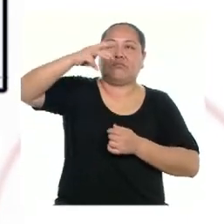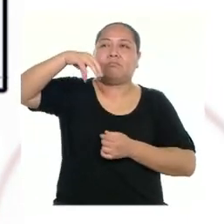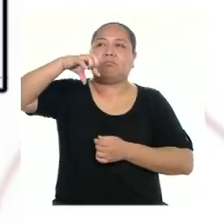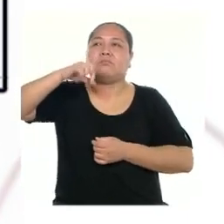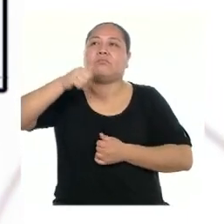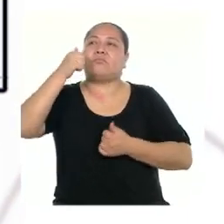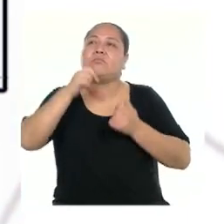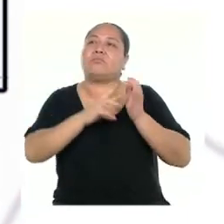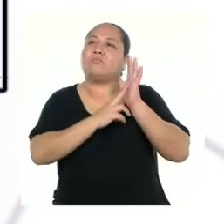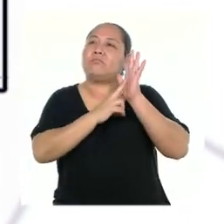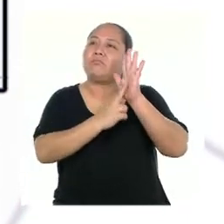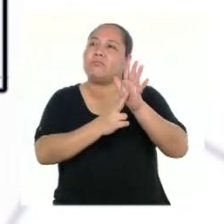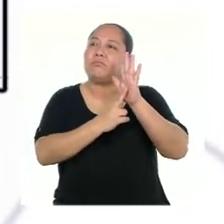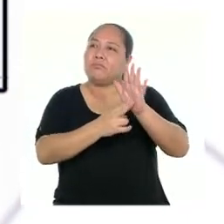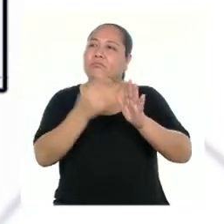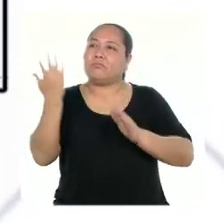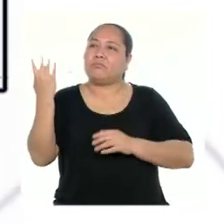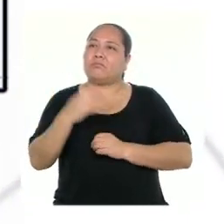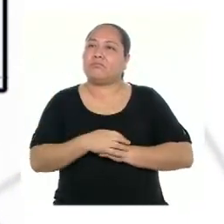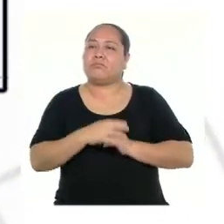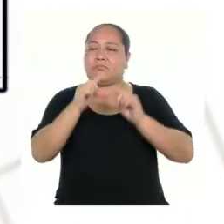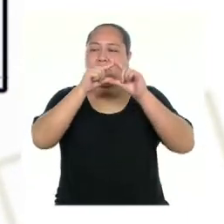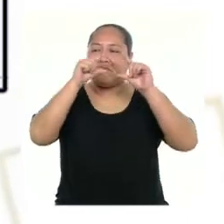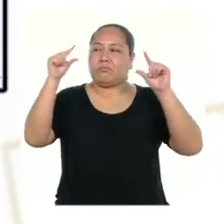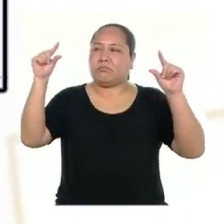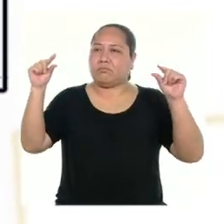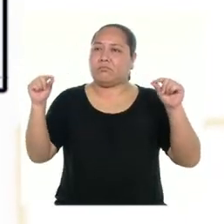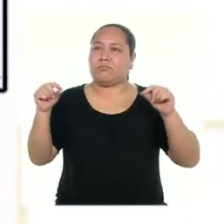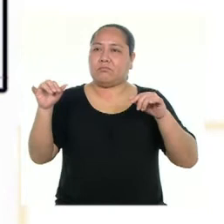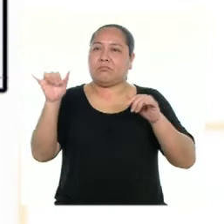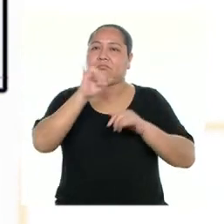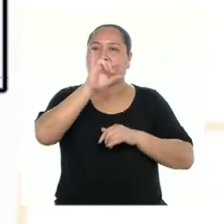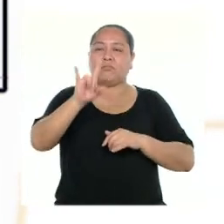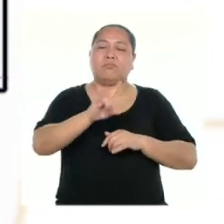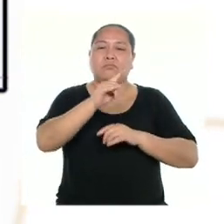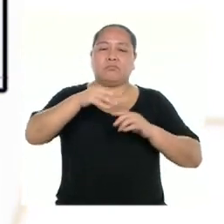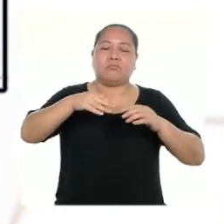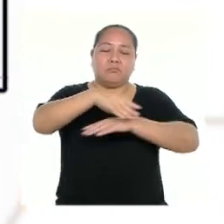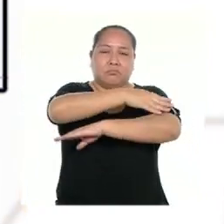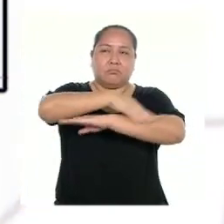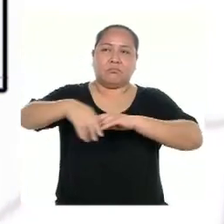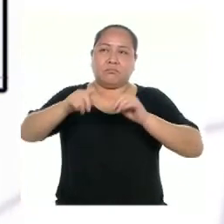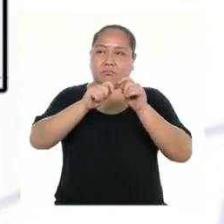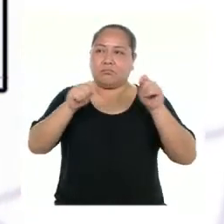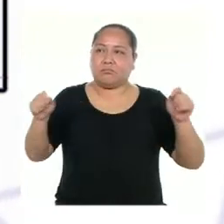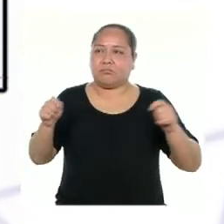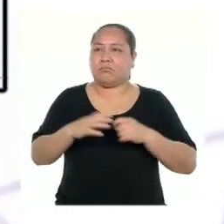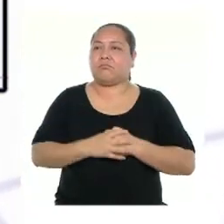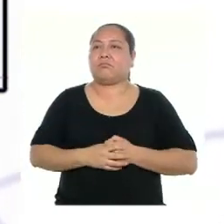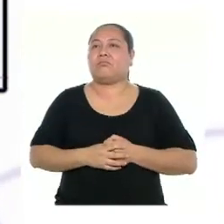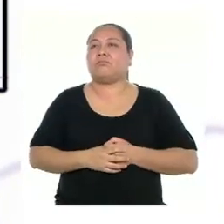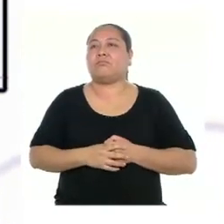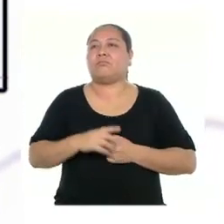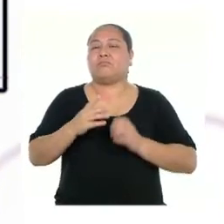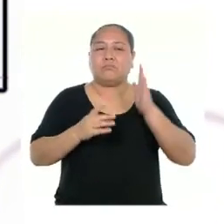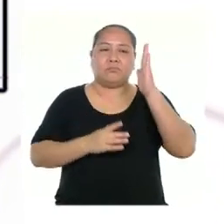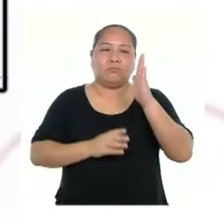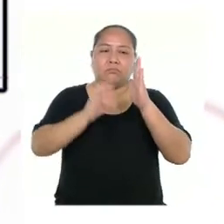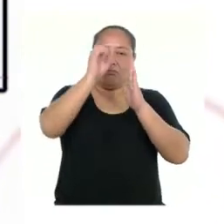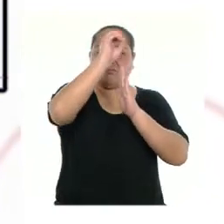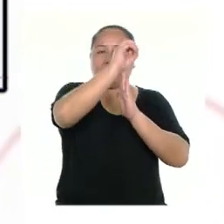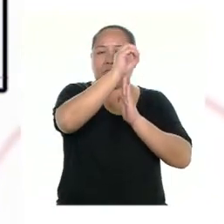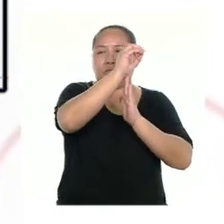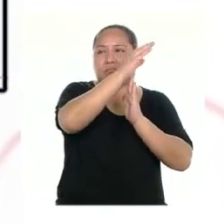medida representa la escala gráfica usando una regla graduada? Como es una regla, debemos leer desde cero,